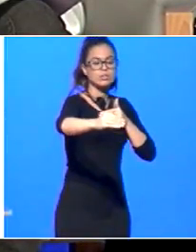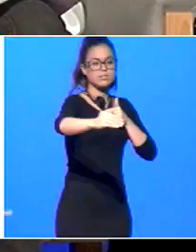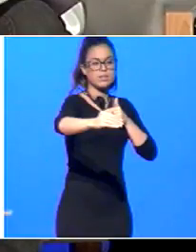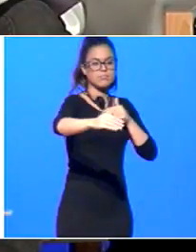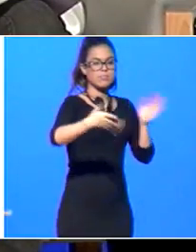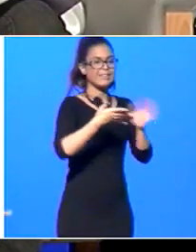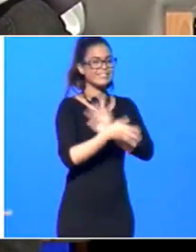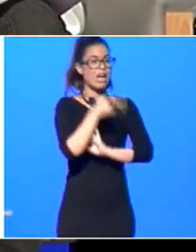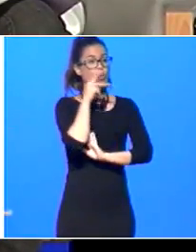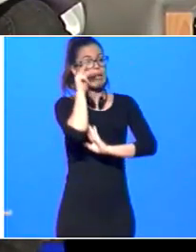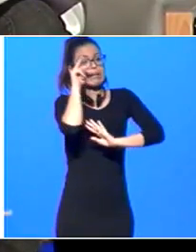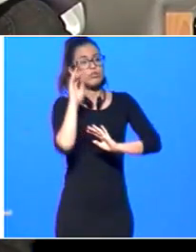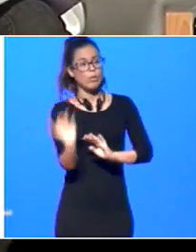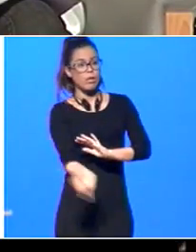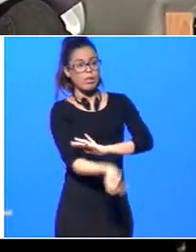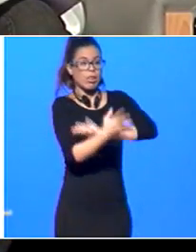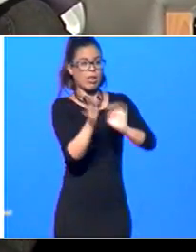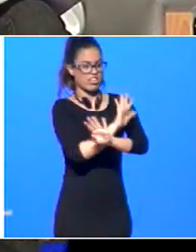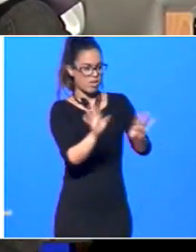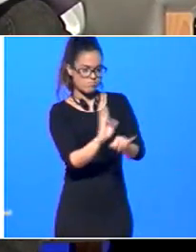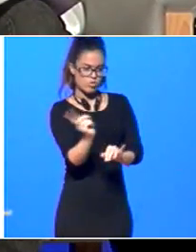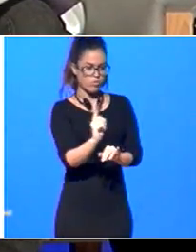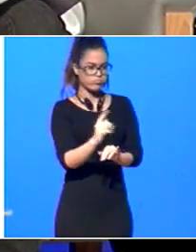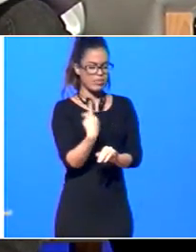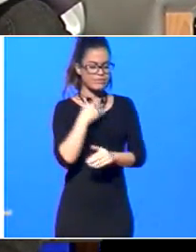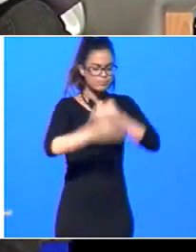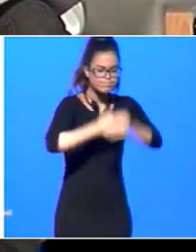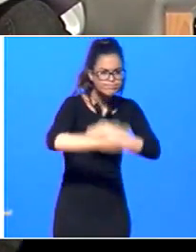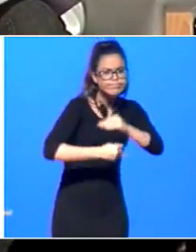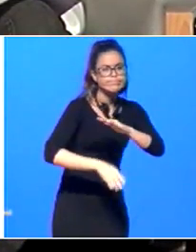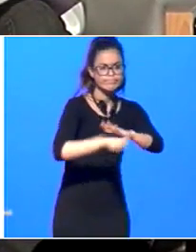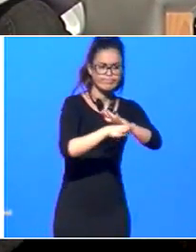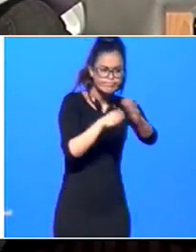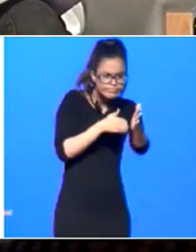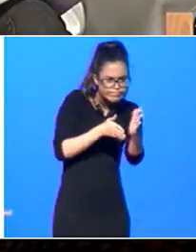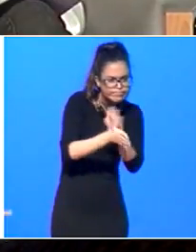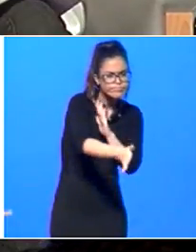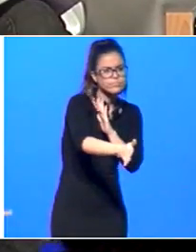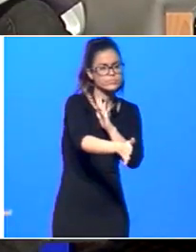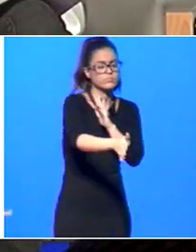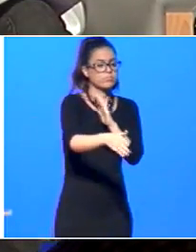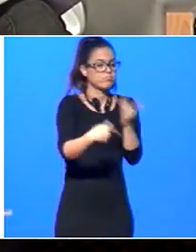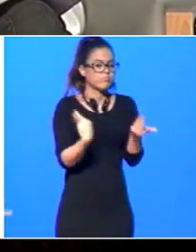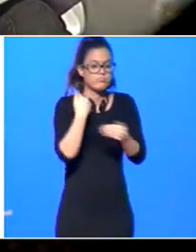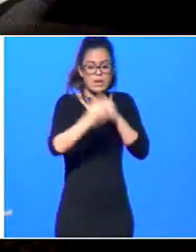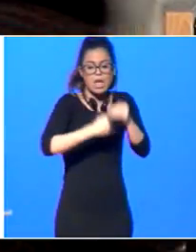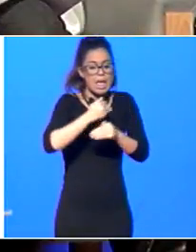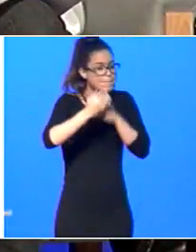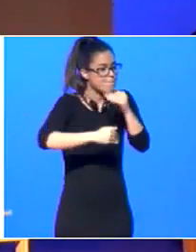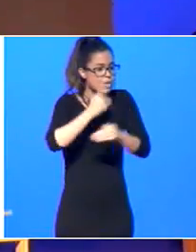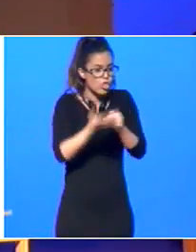anécdota, ni es una actividad puntual. Es una actividad que se desarrolla procesualmente a lo largo del proceso